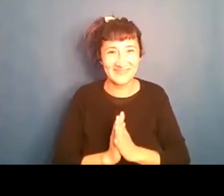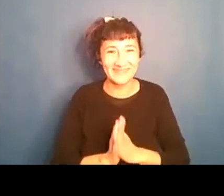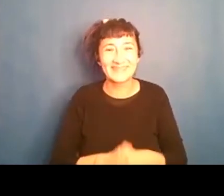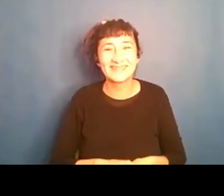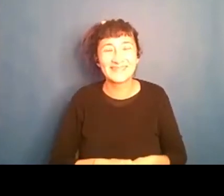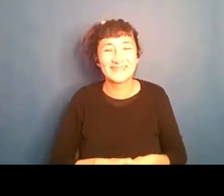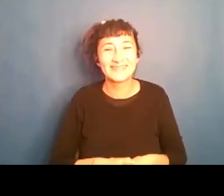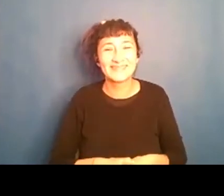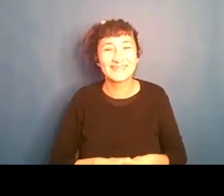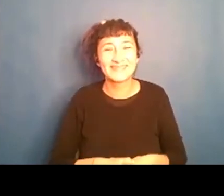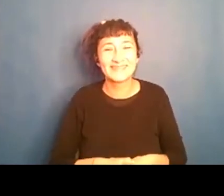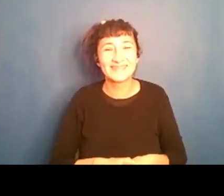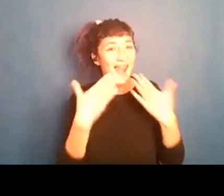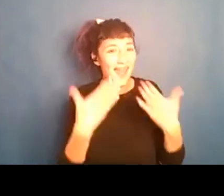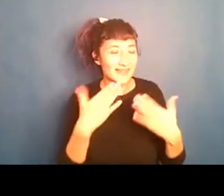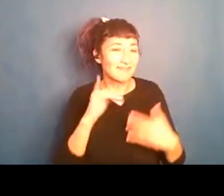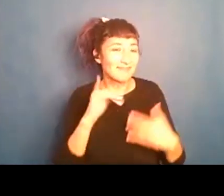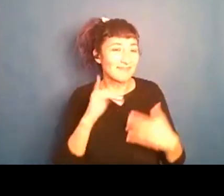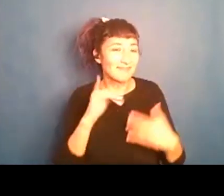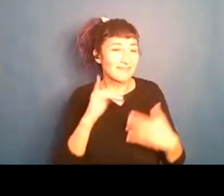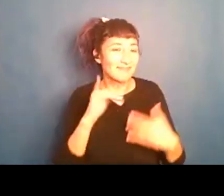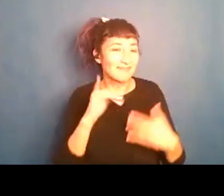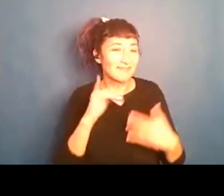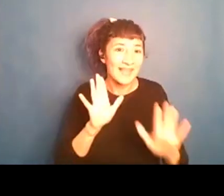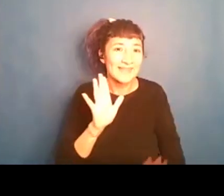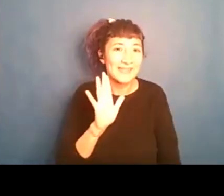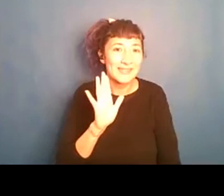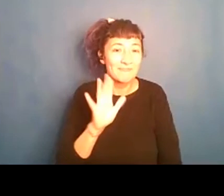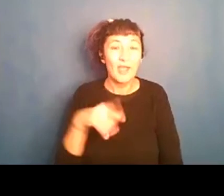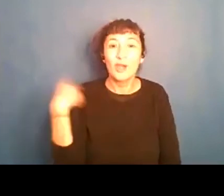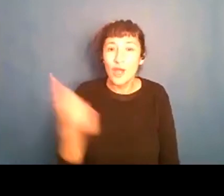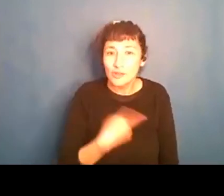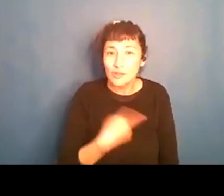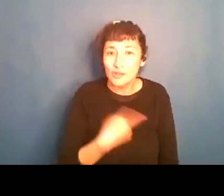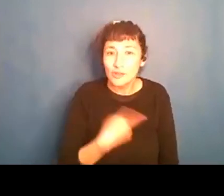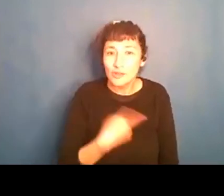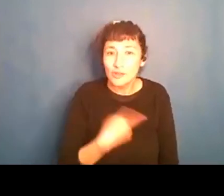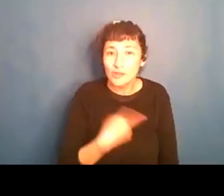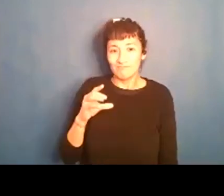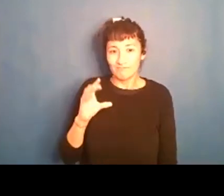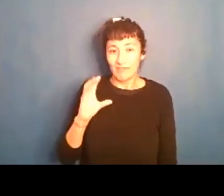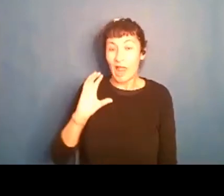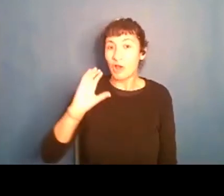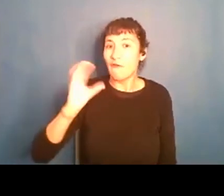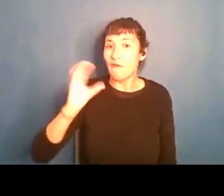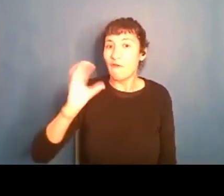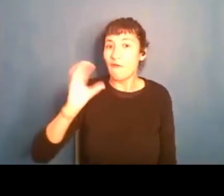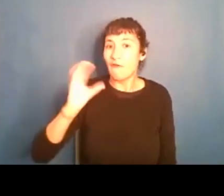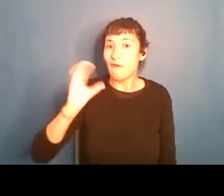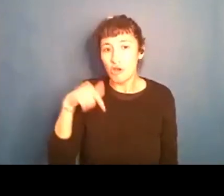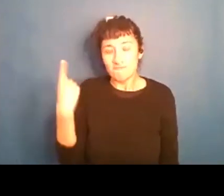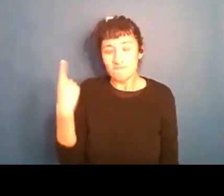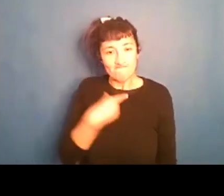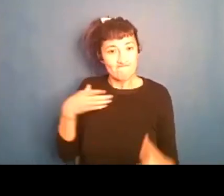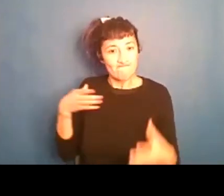Bien, gracias. Sí, es así. Nosotros en Argentina de Sordos, en Confederación, perdón, trabajamos